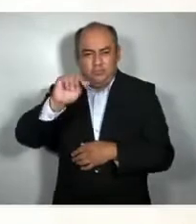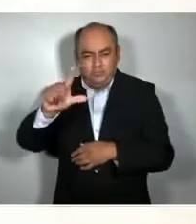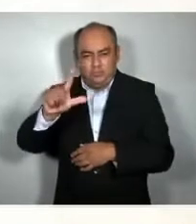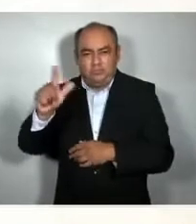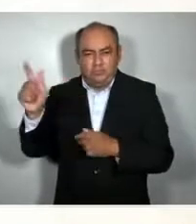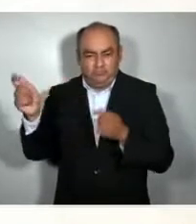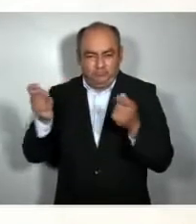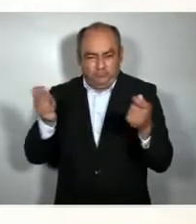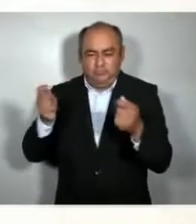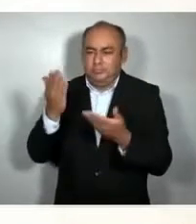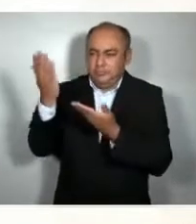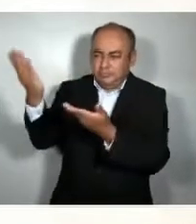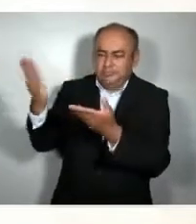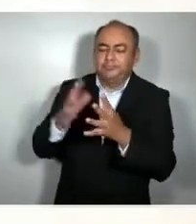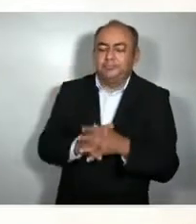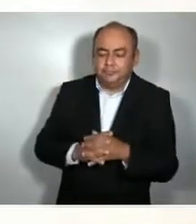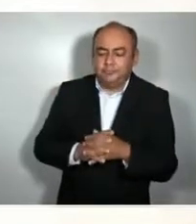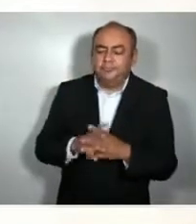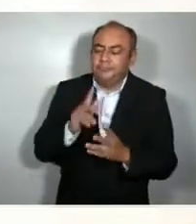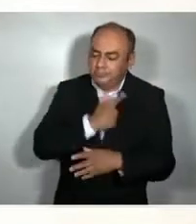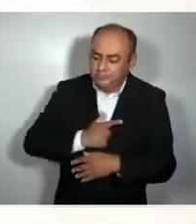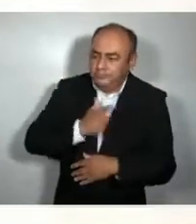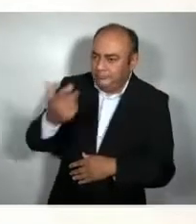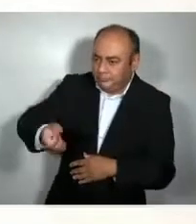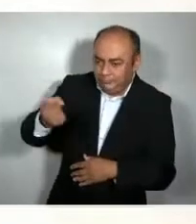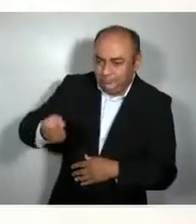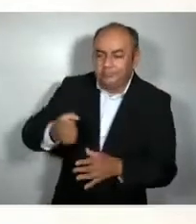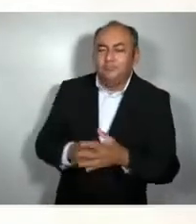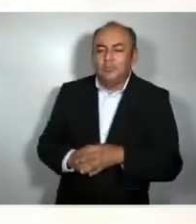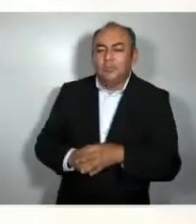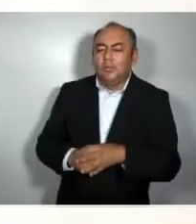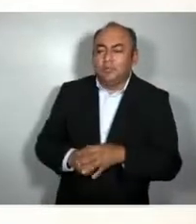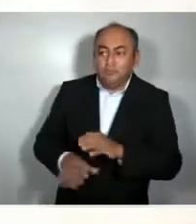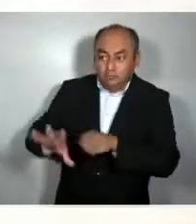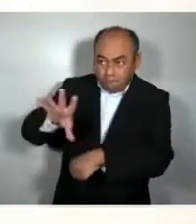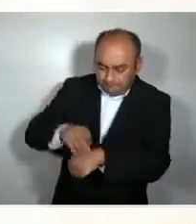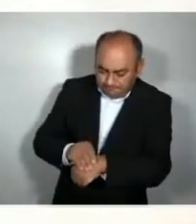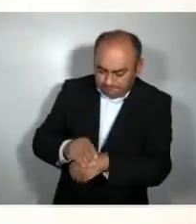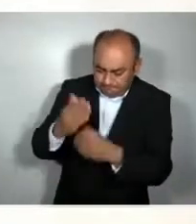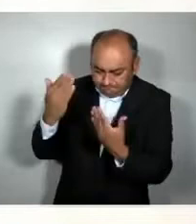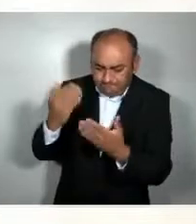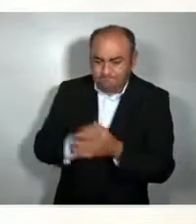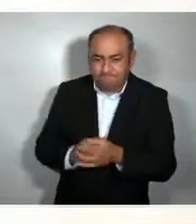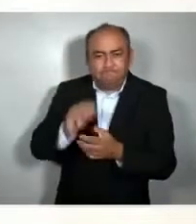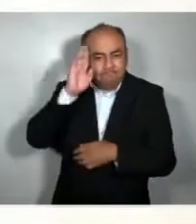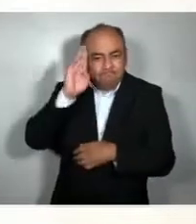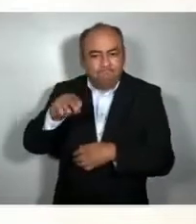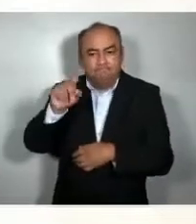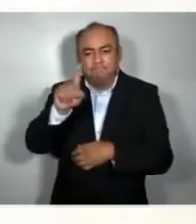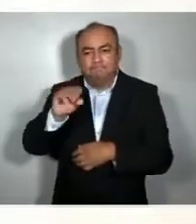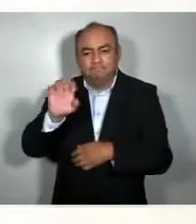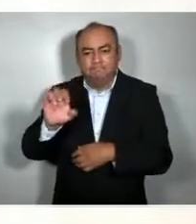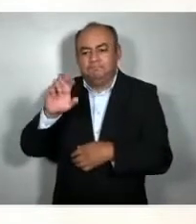estado, con gusto lo saludamos. Con su venia, maestro Zoé Robledo,